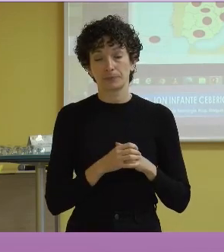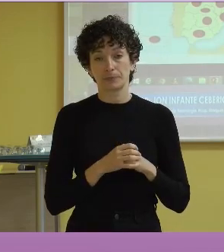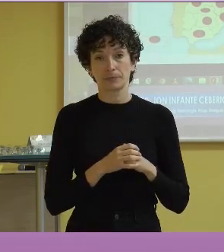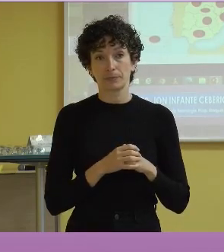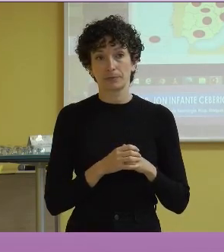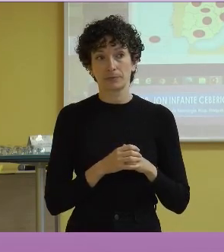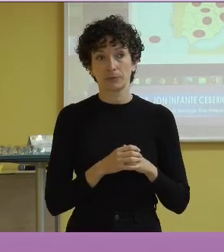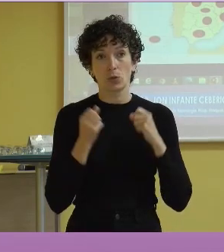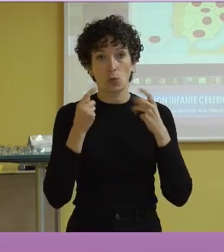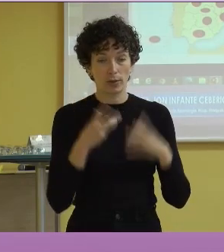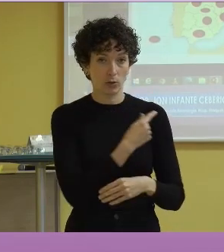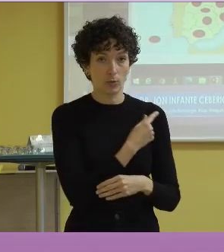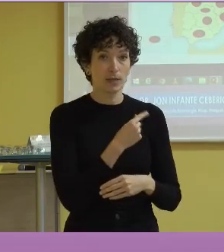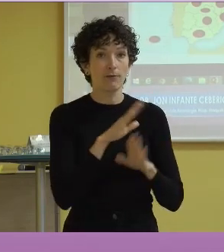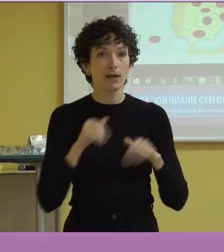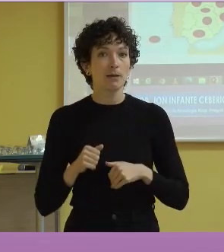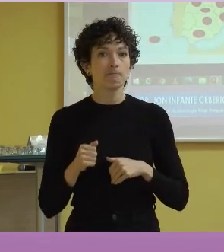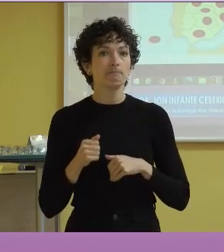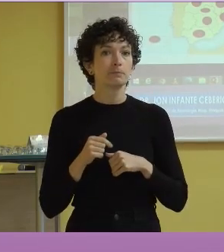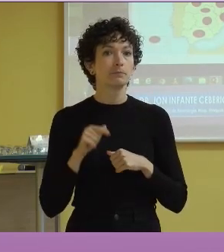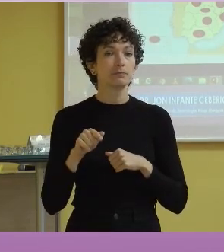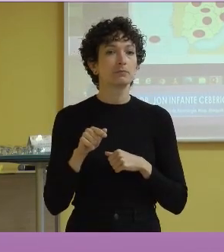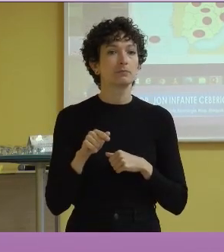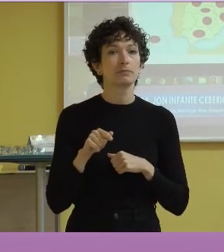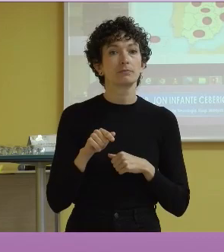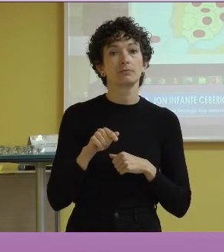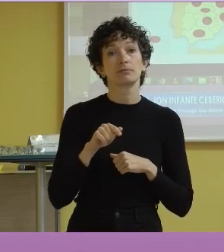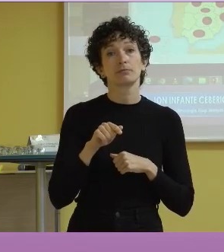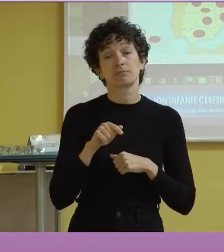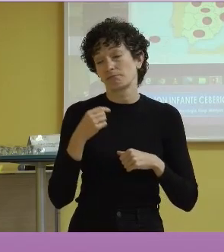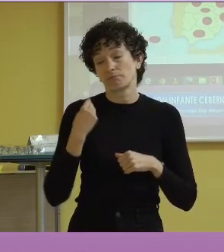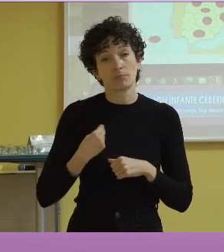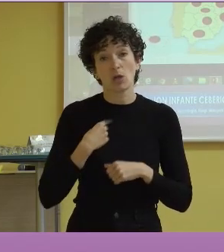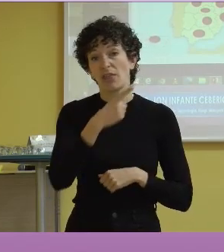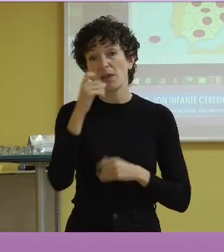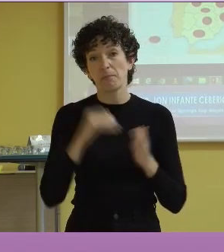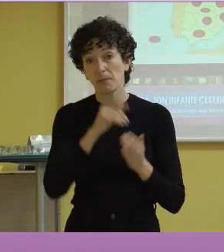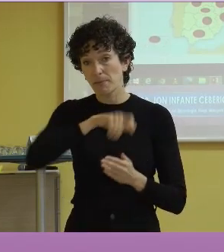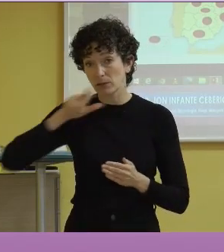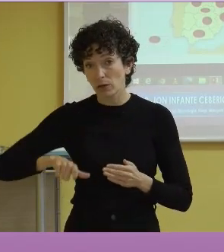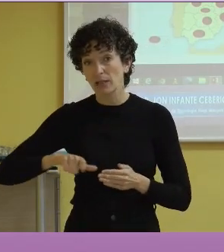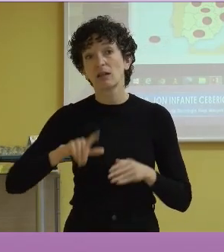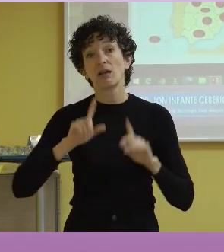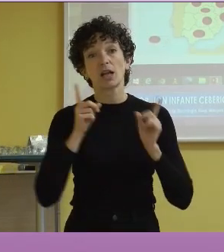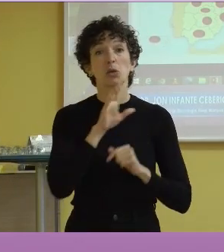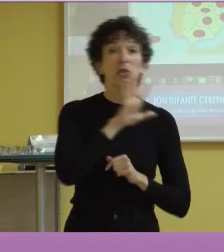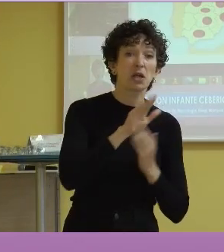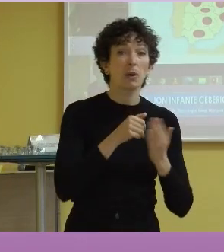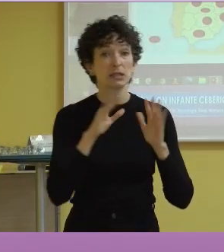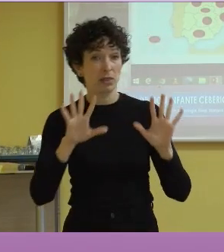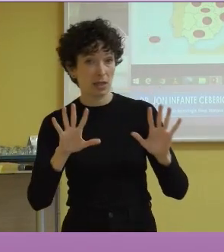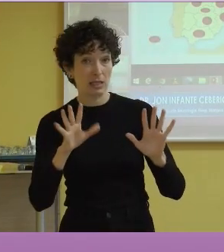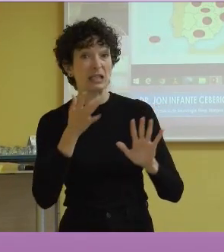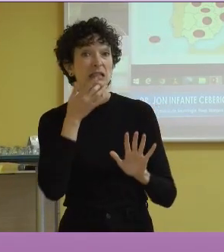Y bueno, pues la incidencia, la prevalencia venía a ser pues también entre 5 y 10 casos por 100.000 habitantes. Bueno, si estas cifras son correctas, que